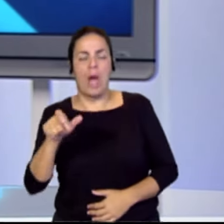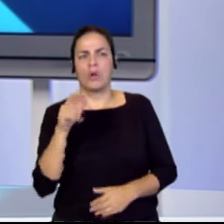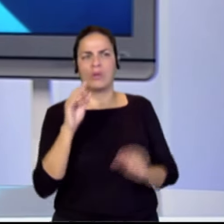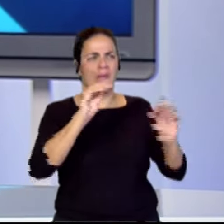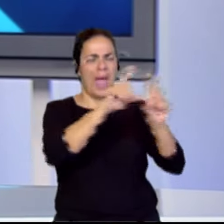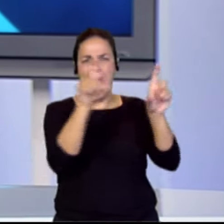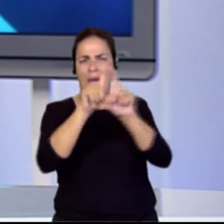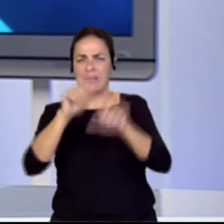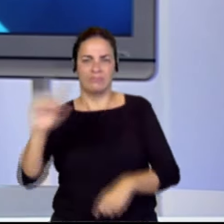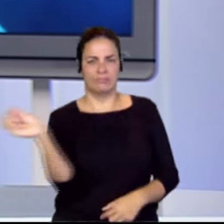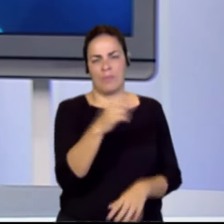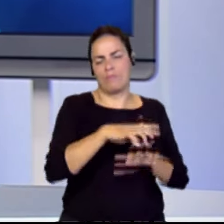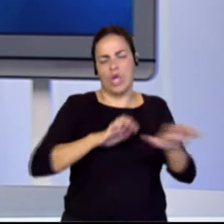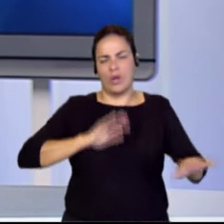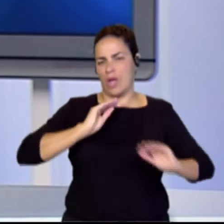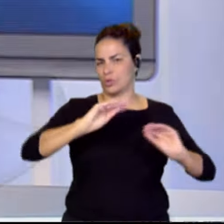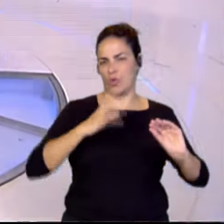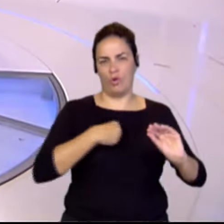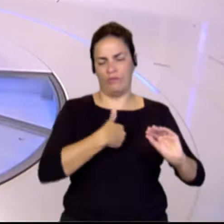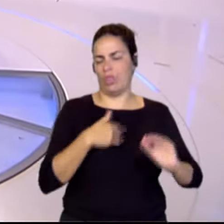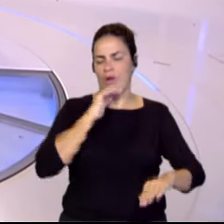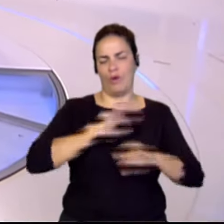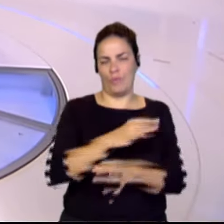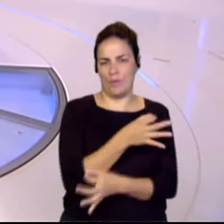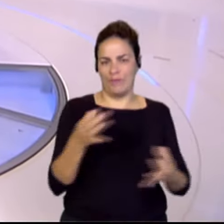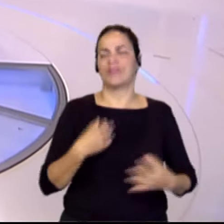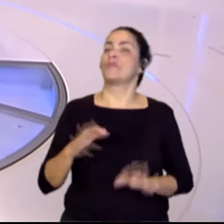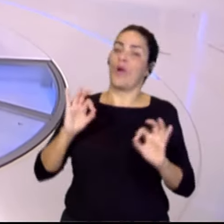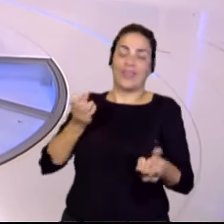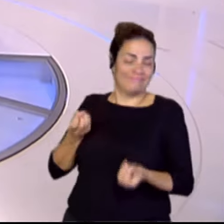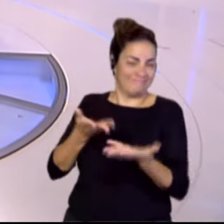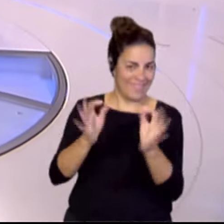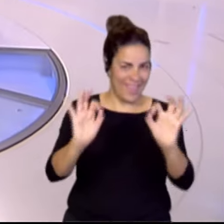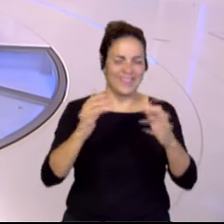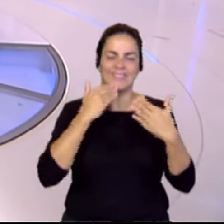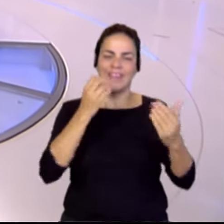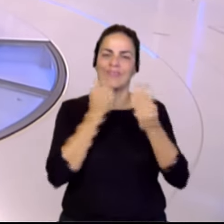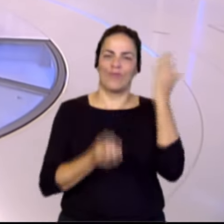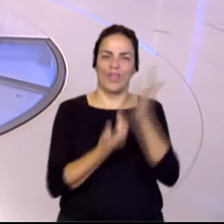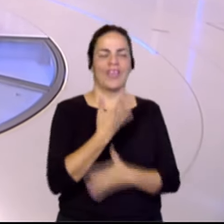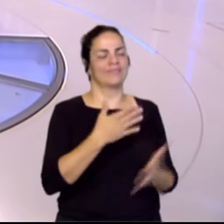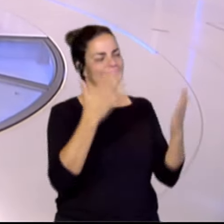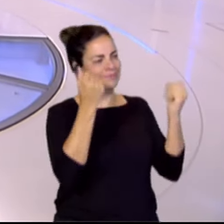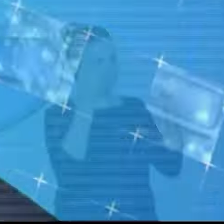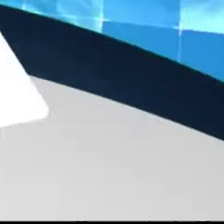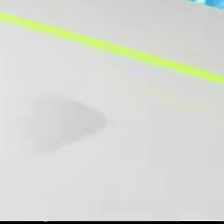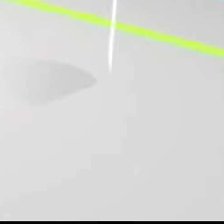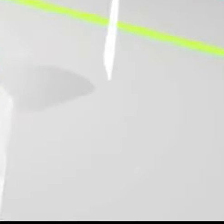mayoría sus obligaciones pues hay que dar ese mensaje gracias Buenos días un